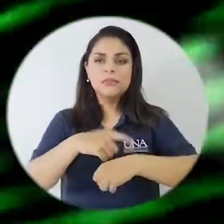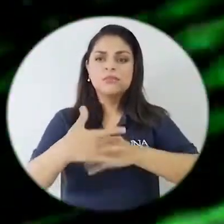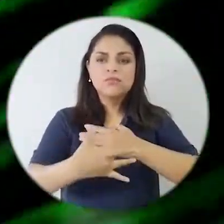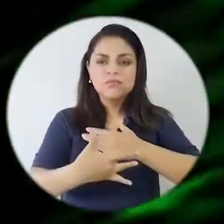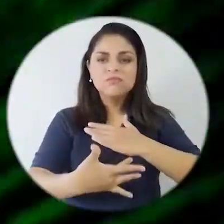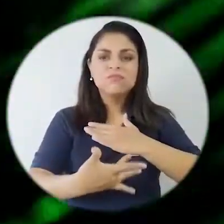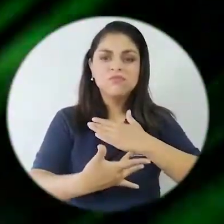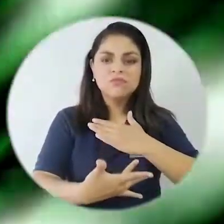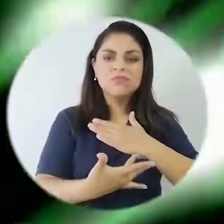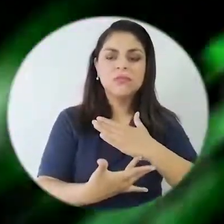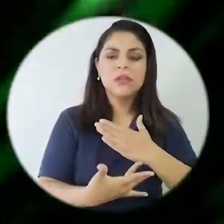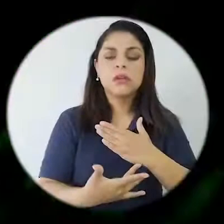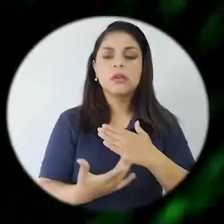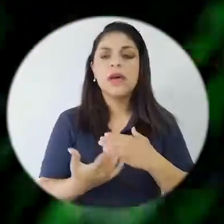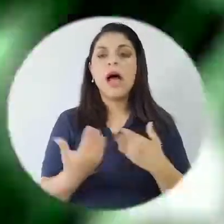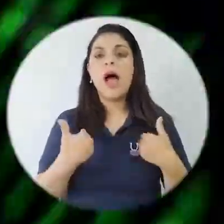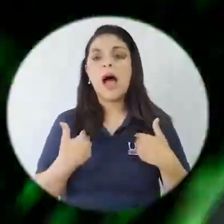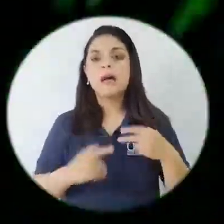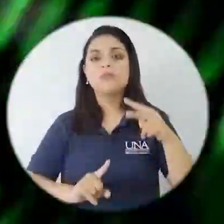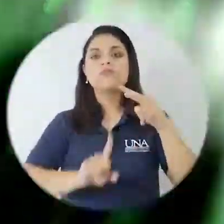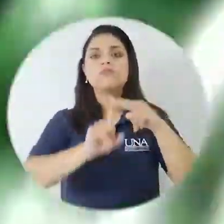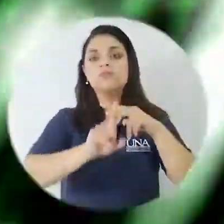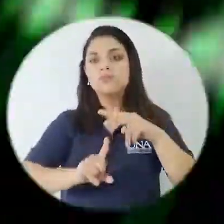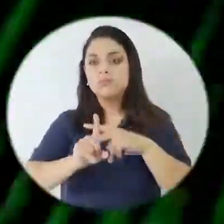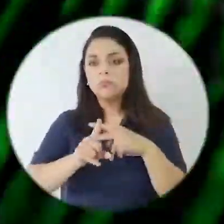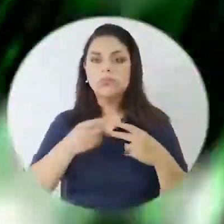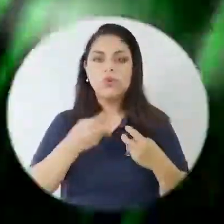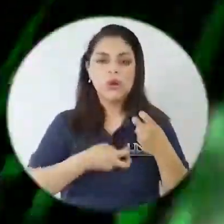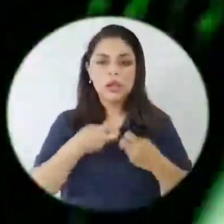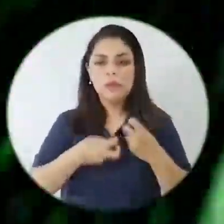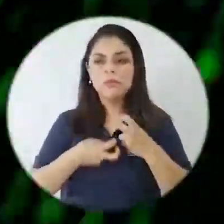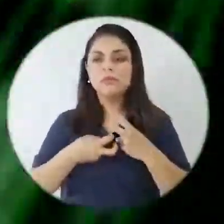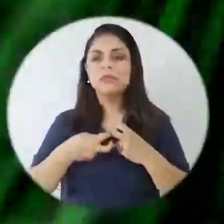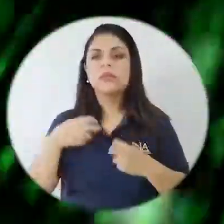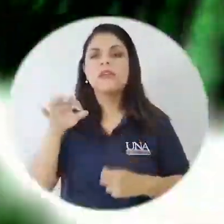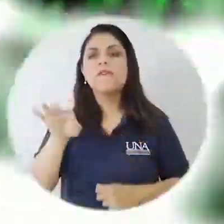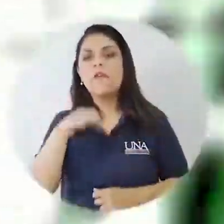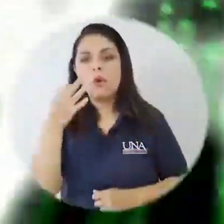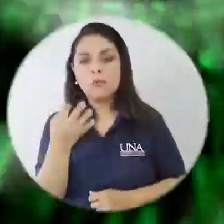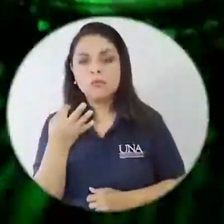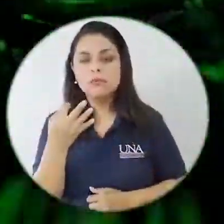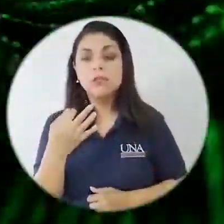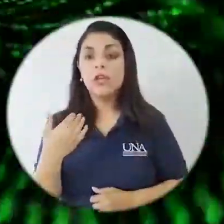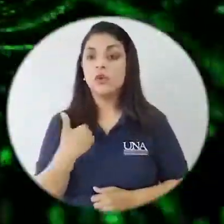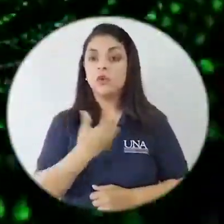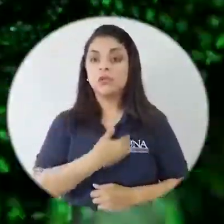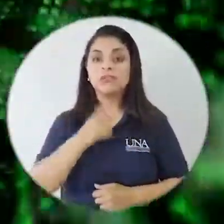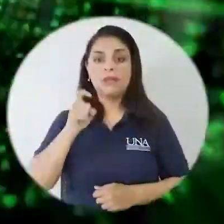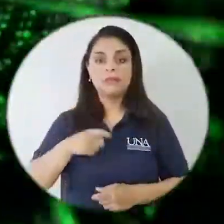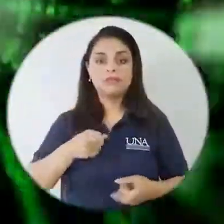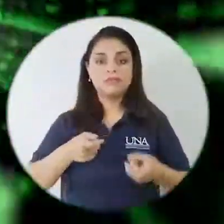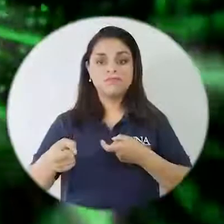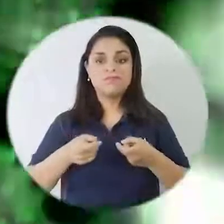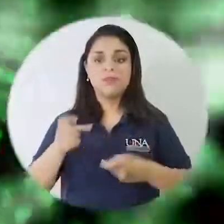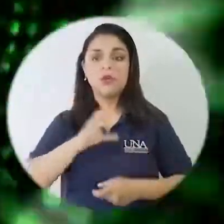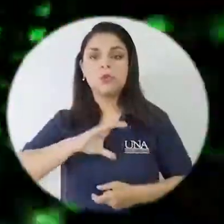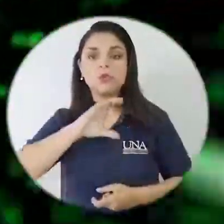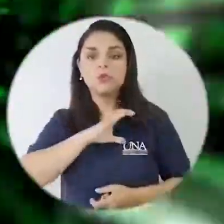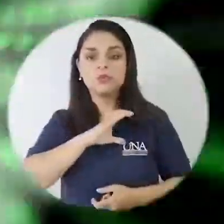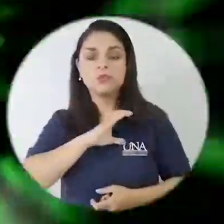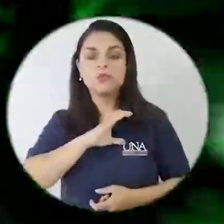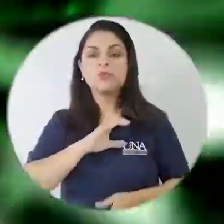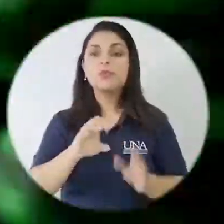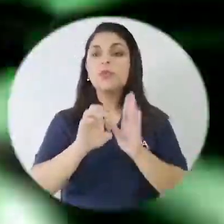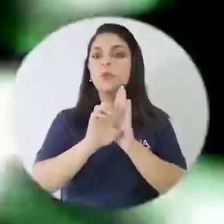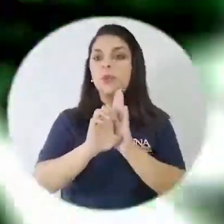generando nuevos problemas y nuevas formas en las que los seres humanos tenemos que administrar nuestra conducta. Para nadie es